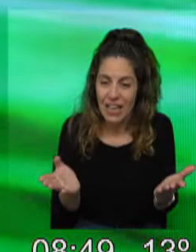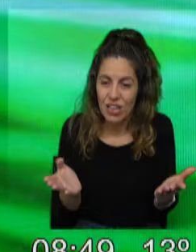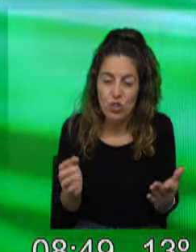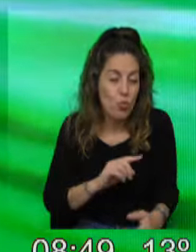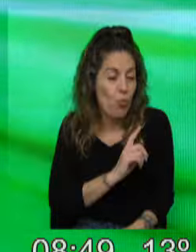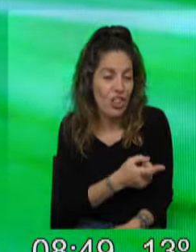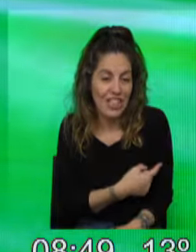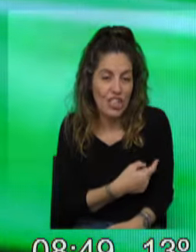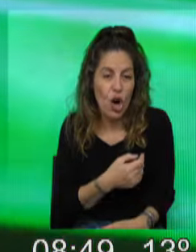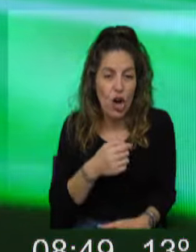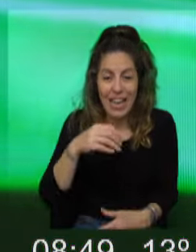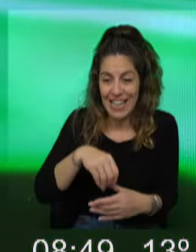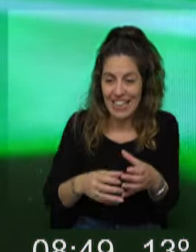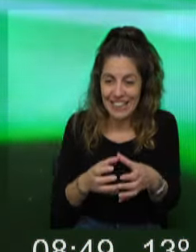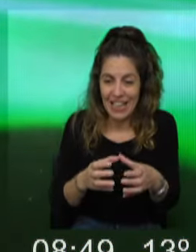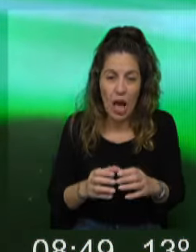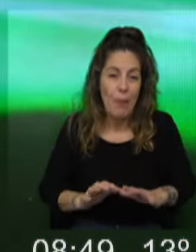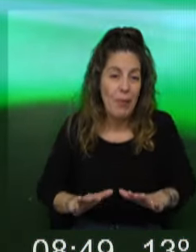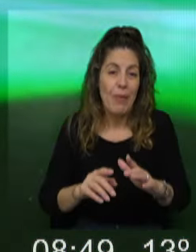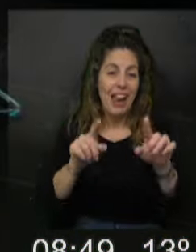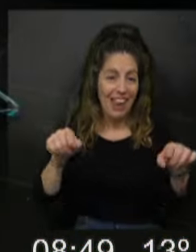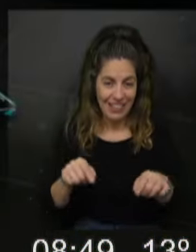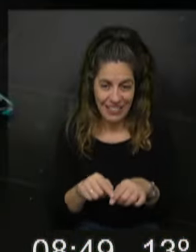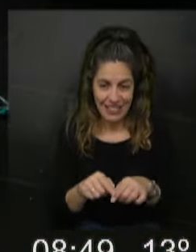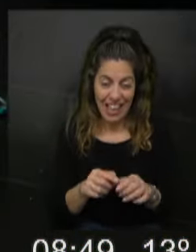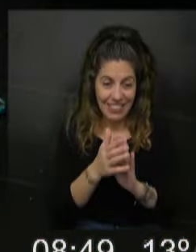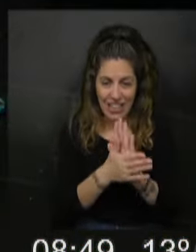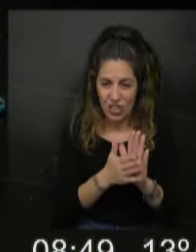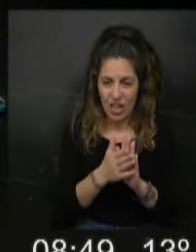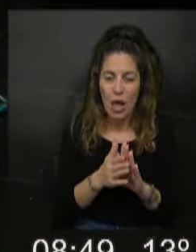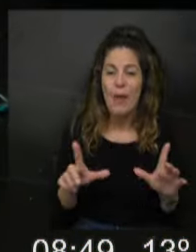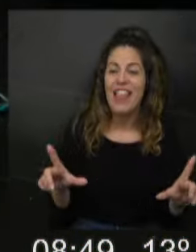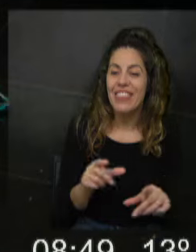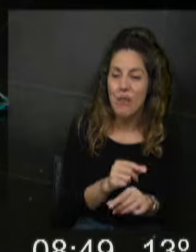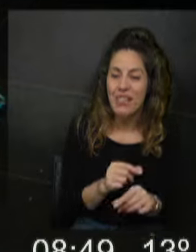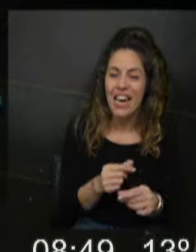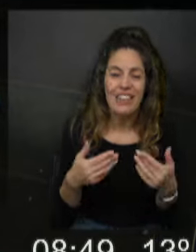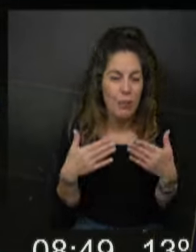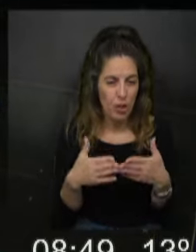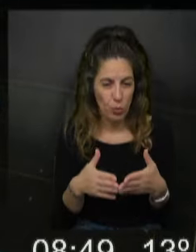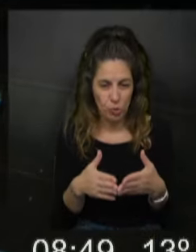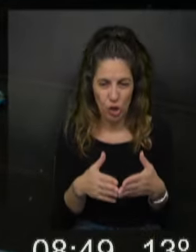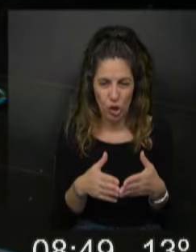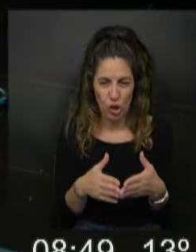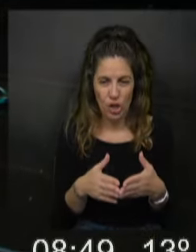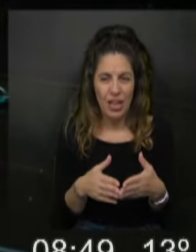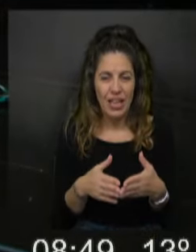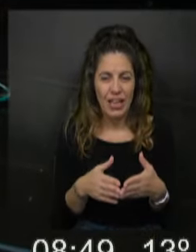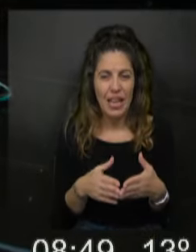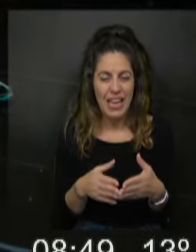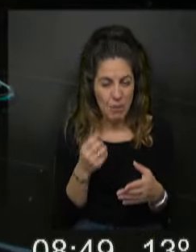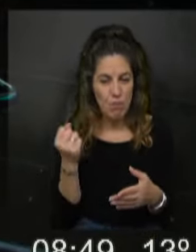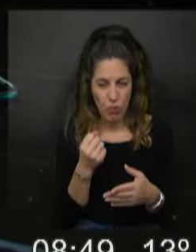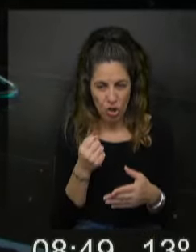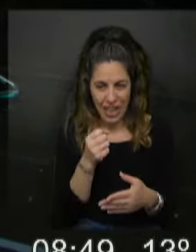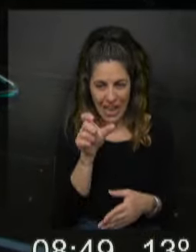poderío en la interna con vista de armar las listas nacionales ya para terminar te pregunto está importando cada vez más